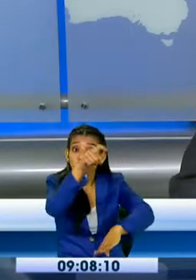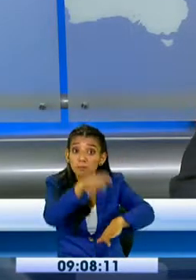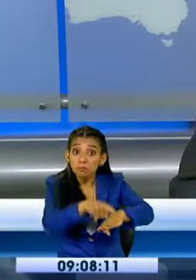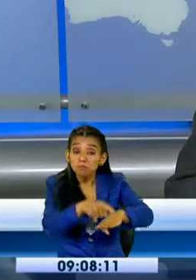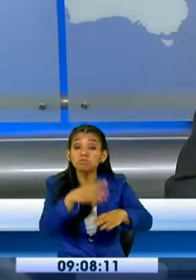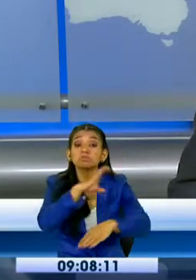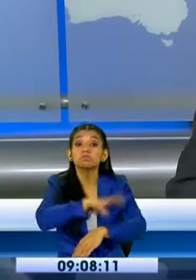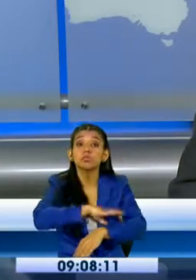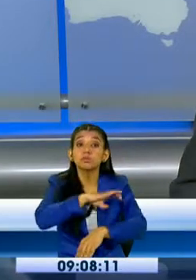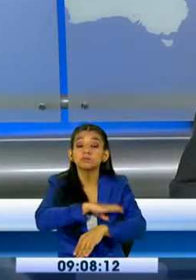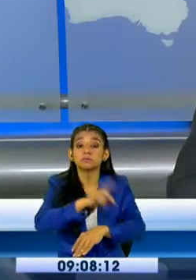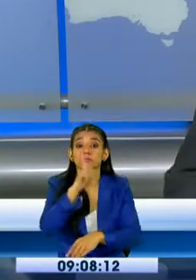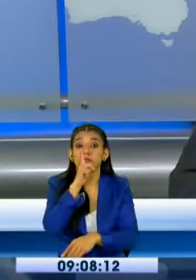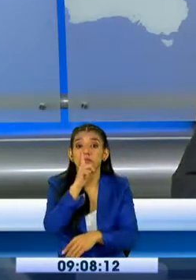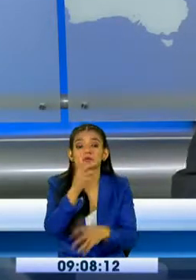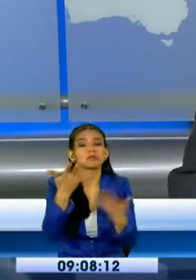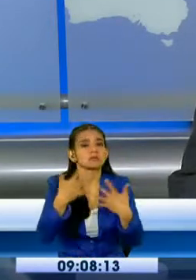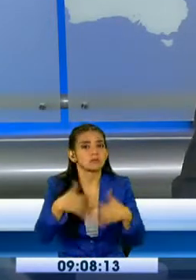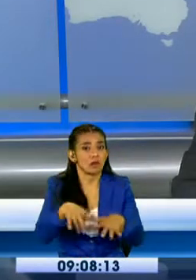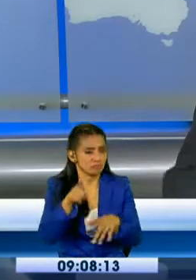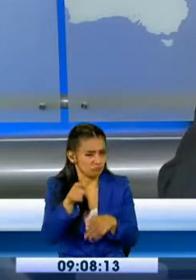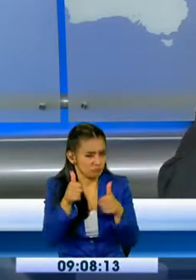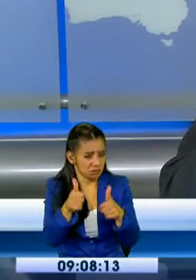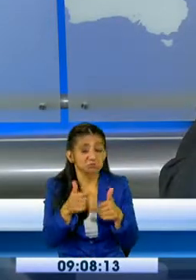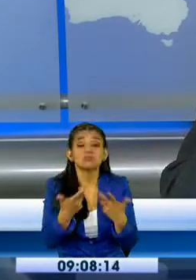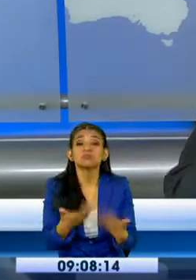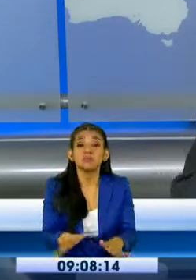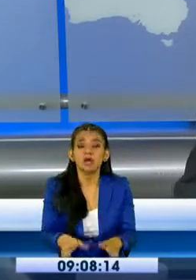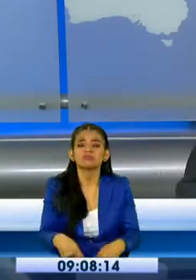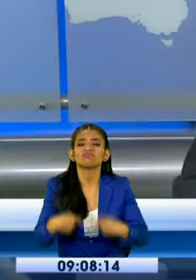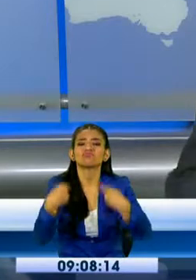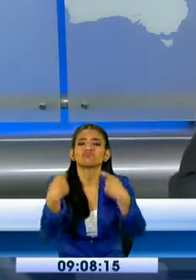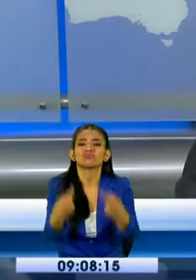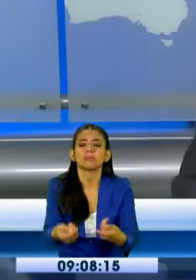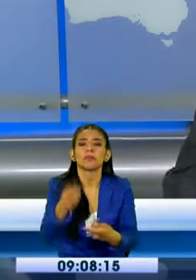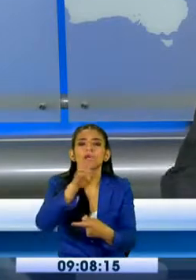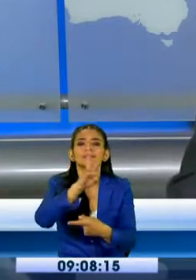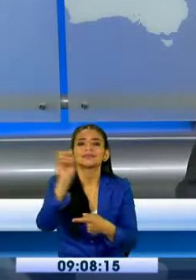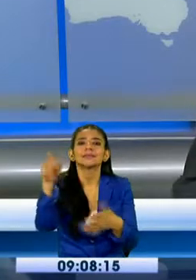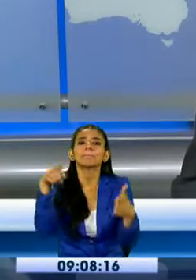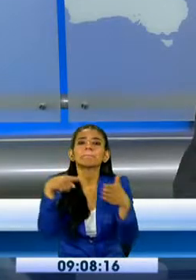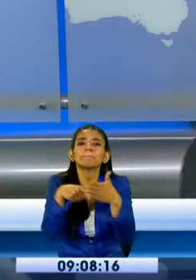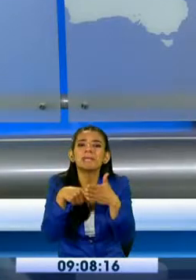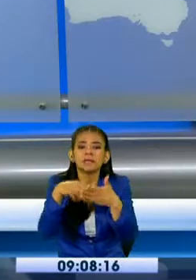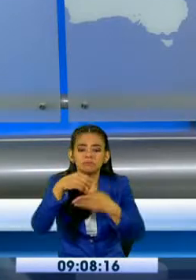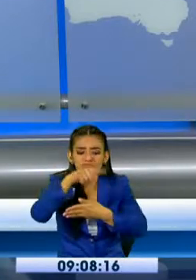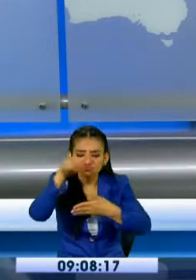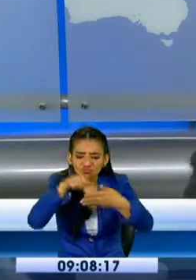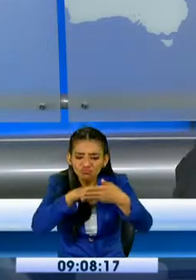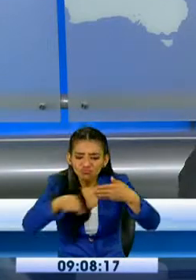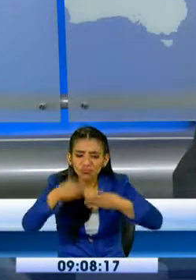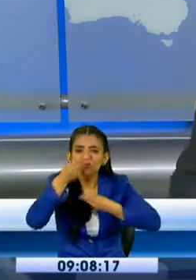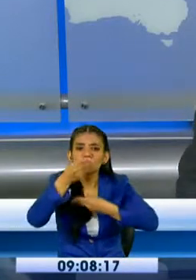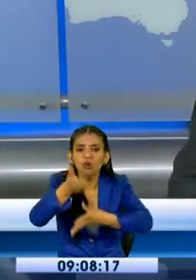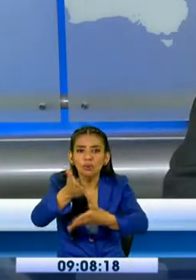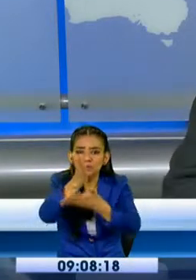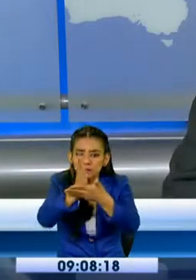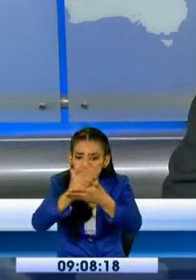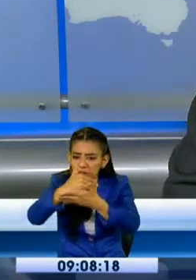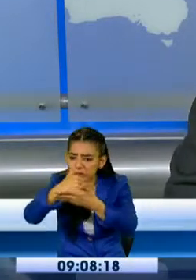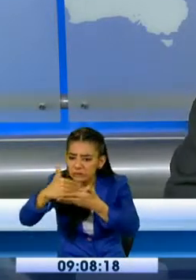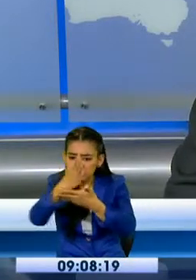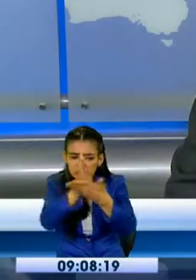el municipio de La Tacunga inició, y esto es muy bueno, la entrega de 60.000 mapas informativos divididos por zonas.